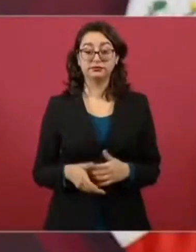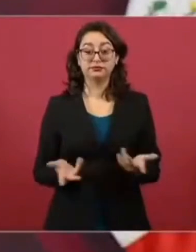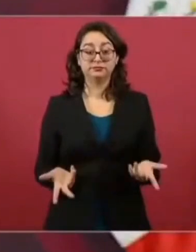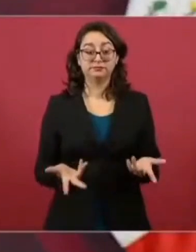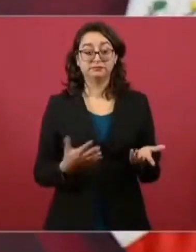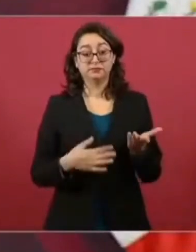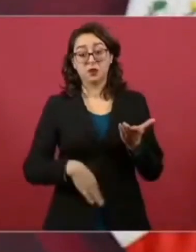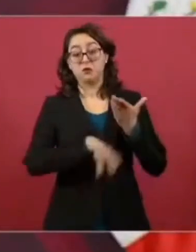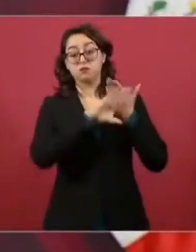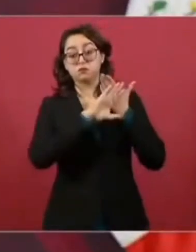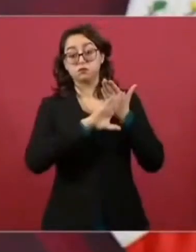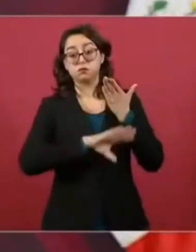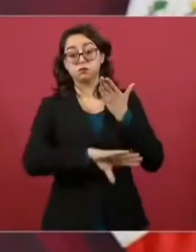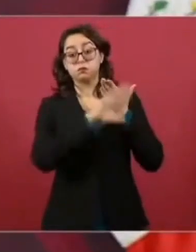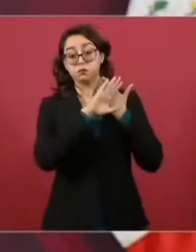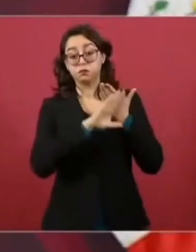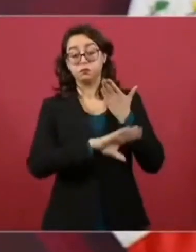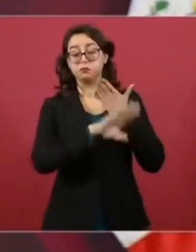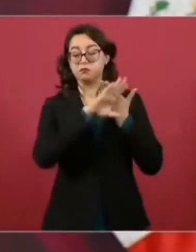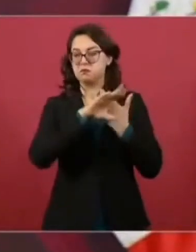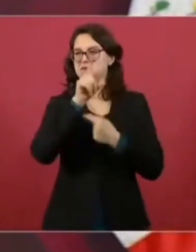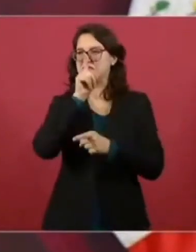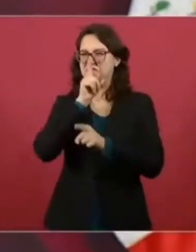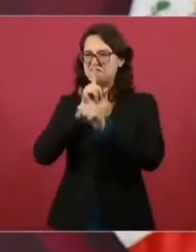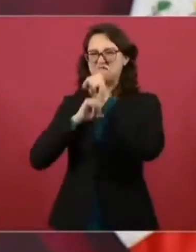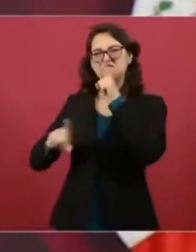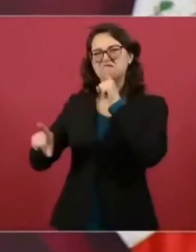estos ataques y toda esta campaña, ¿no?,